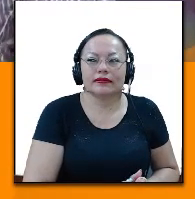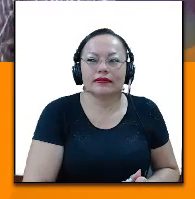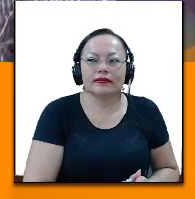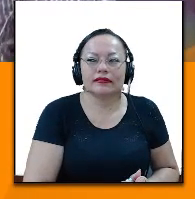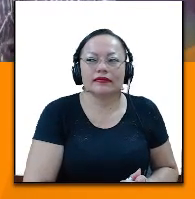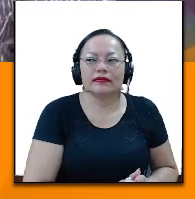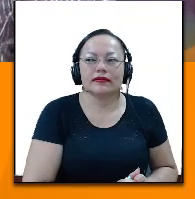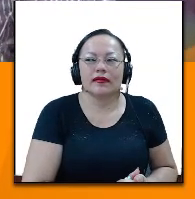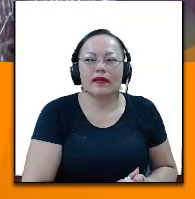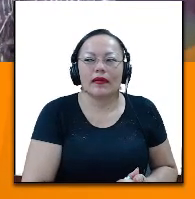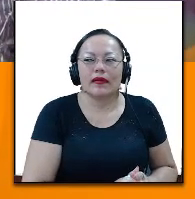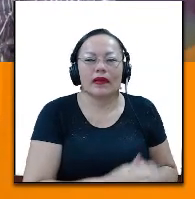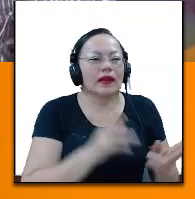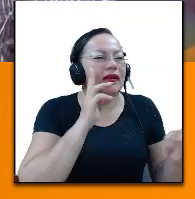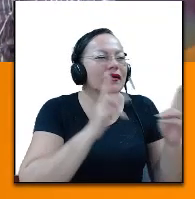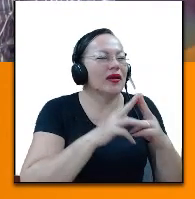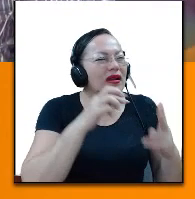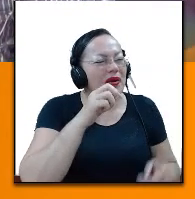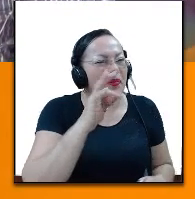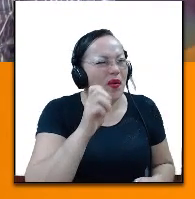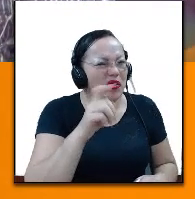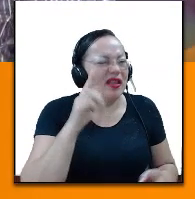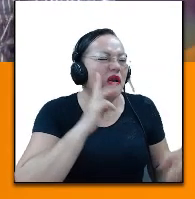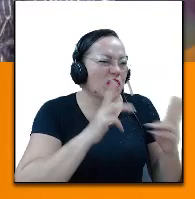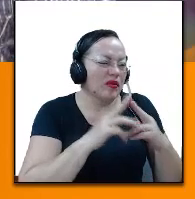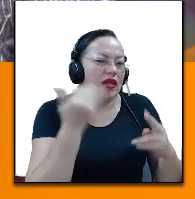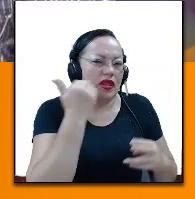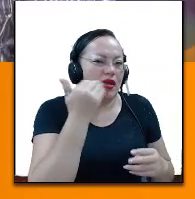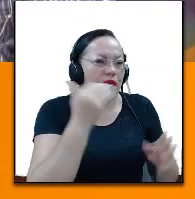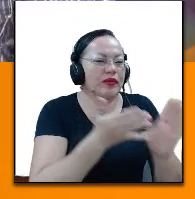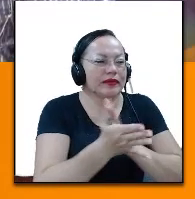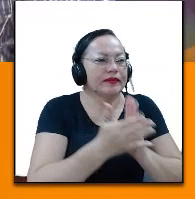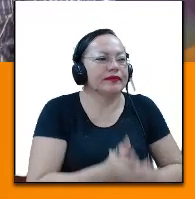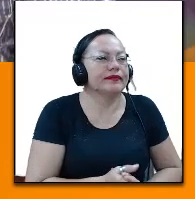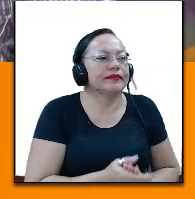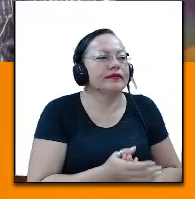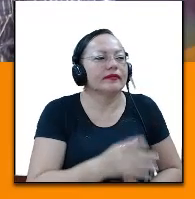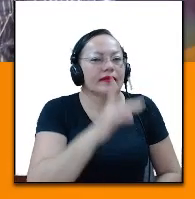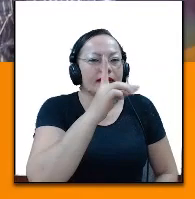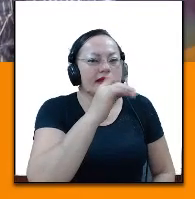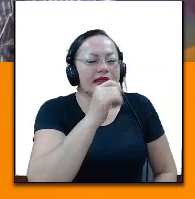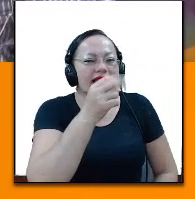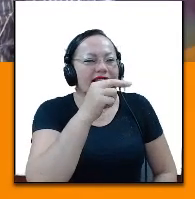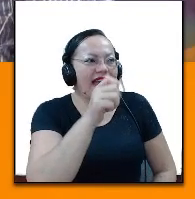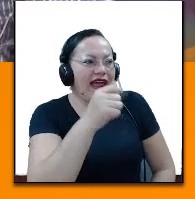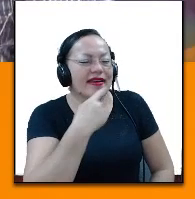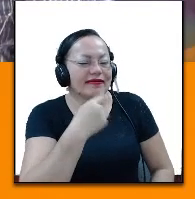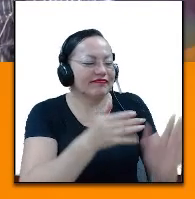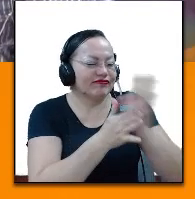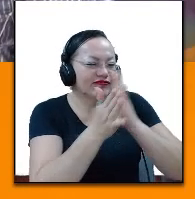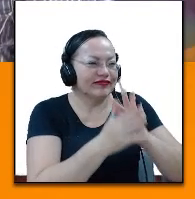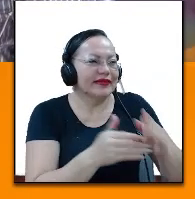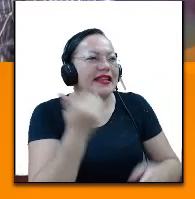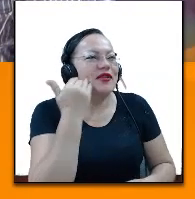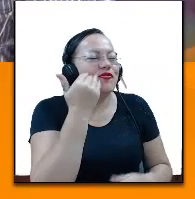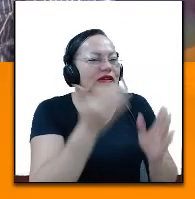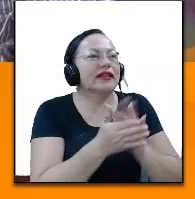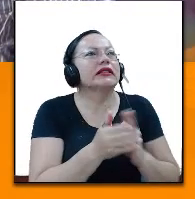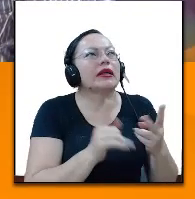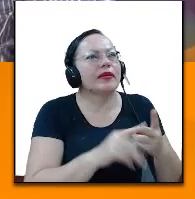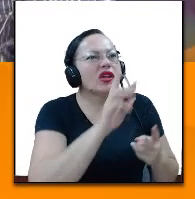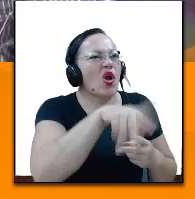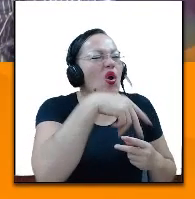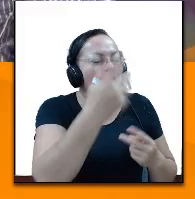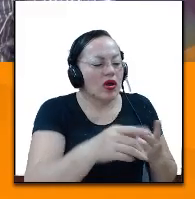ella es más conocida como La Pote, a Diana Murcia, perdón, no Diana Gutiérrez, Diana Murcia, también he visto